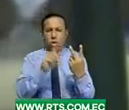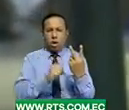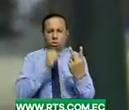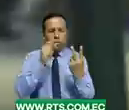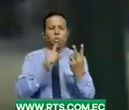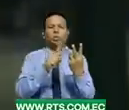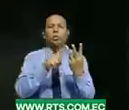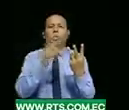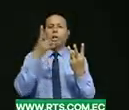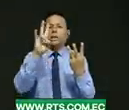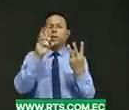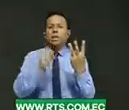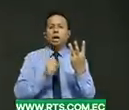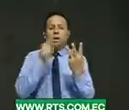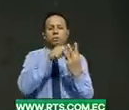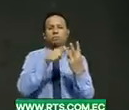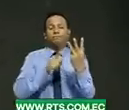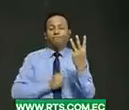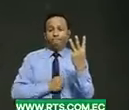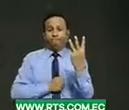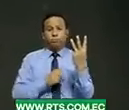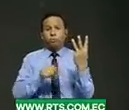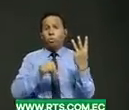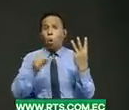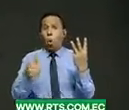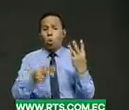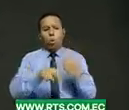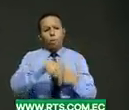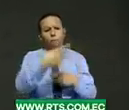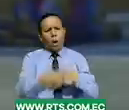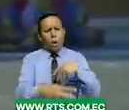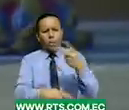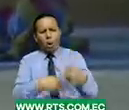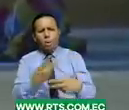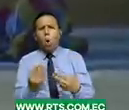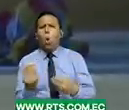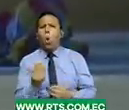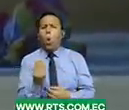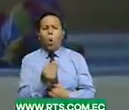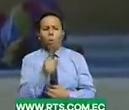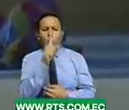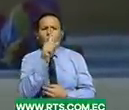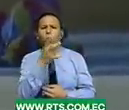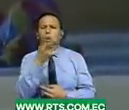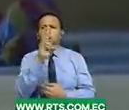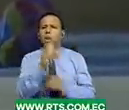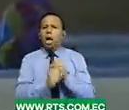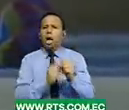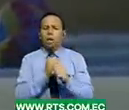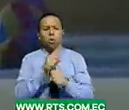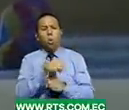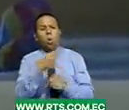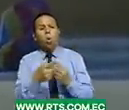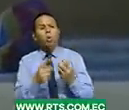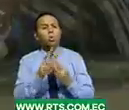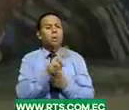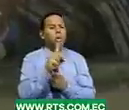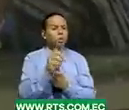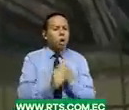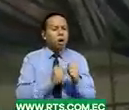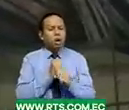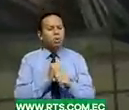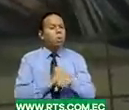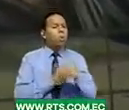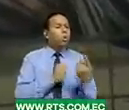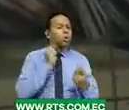de 17. Los heridos también eran bastante jóvenes, un menor de 17 años, otro de 21 y